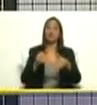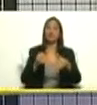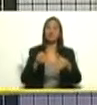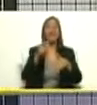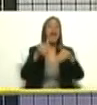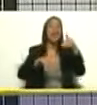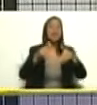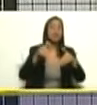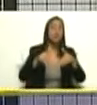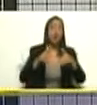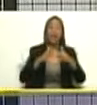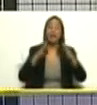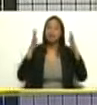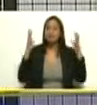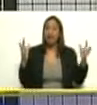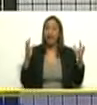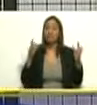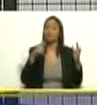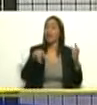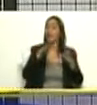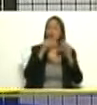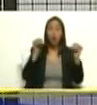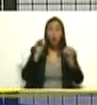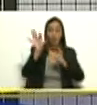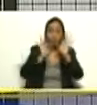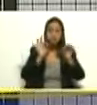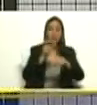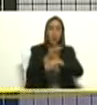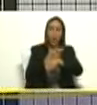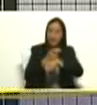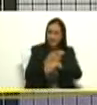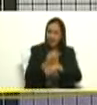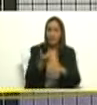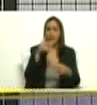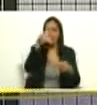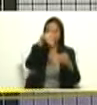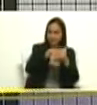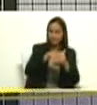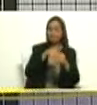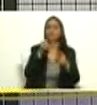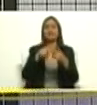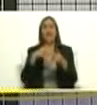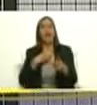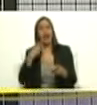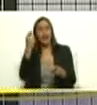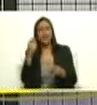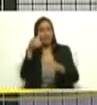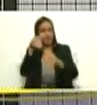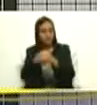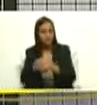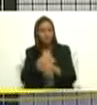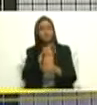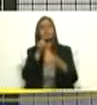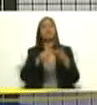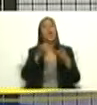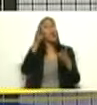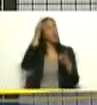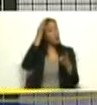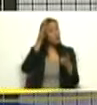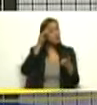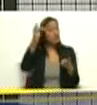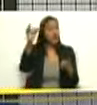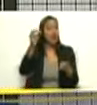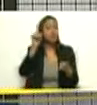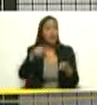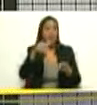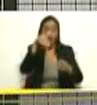elegían gobernadores todas las gobernaciones todas las alcaldías por primera vez se elegía los consejos legislativos asamblea legislativa